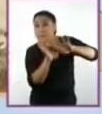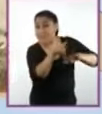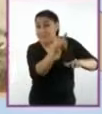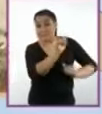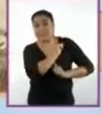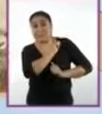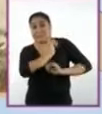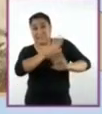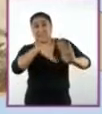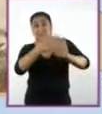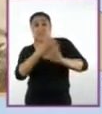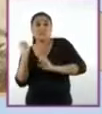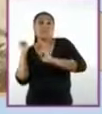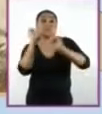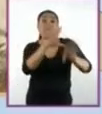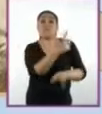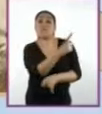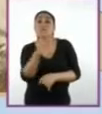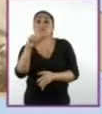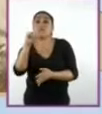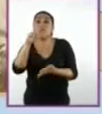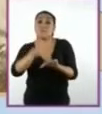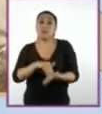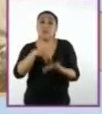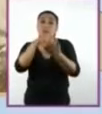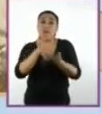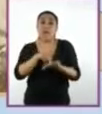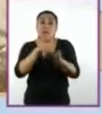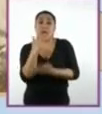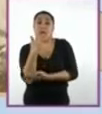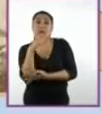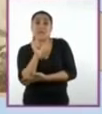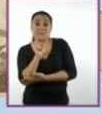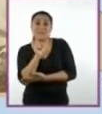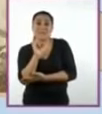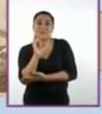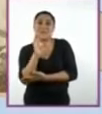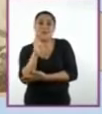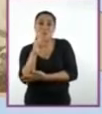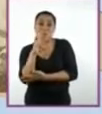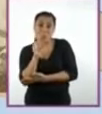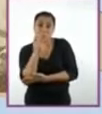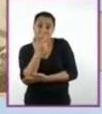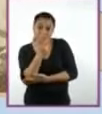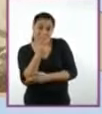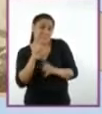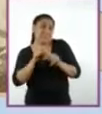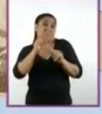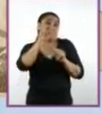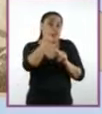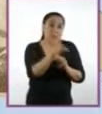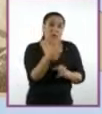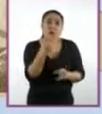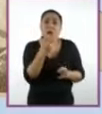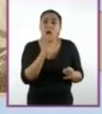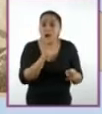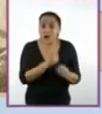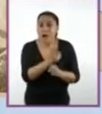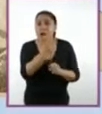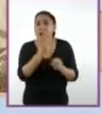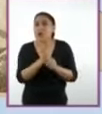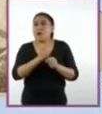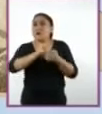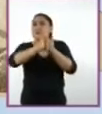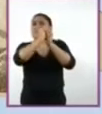y lanzaron 170 toneladas de gas cloro contra esas trincheras. De este modo, consiguieron formar una